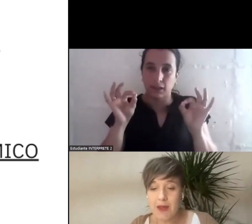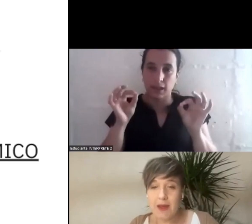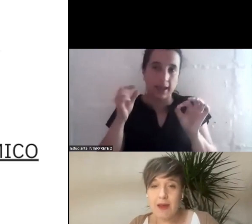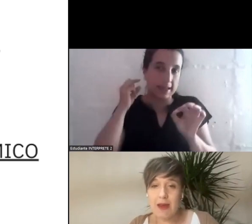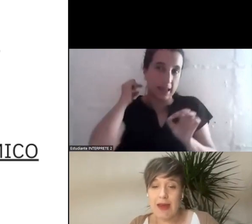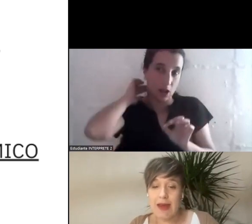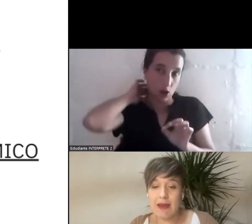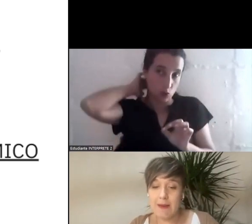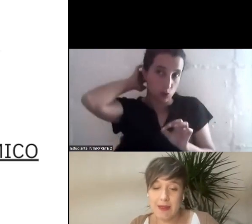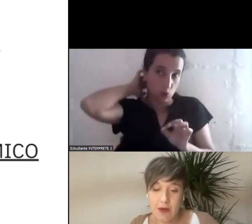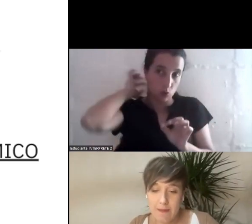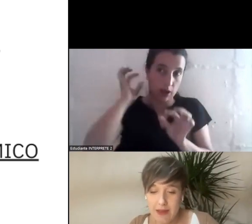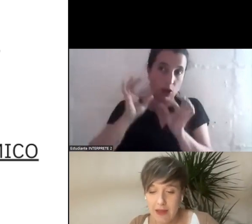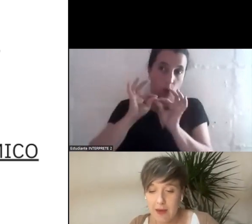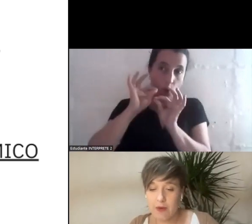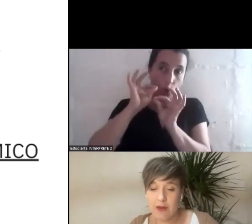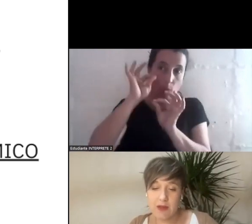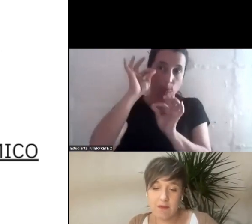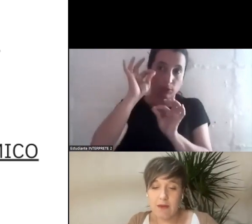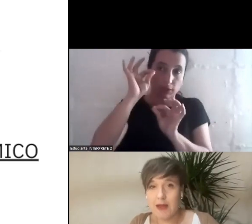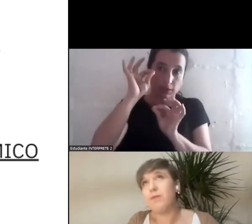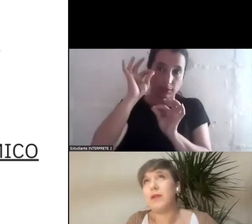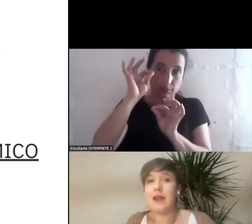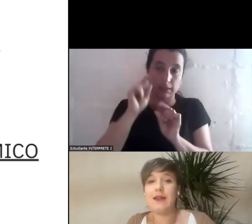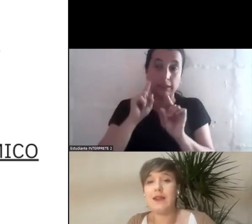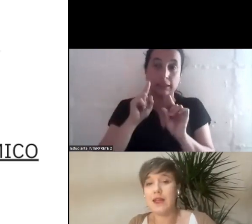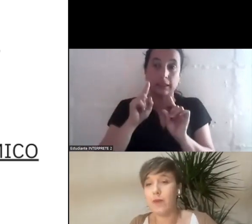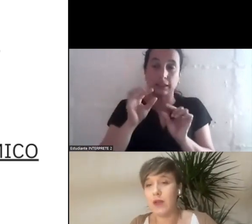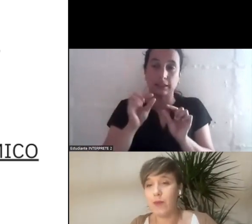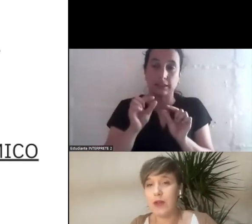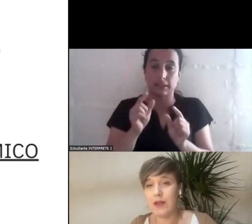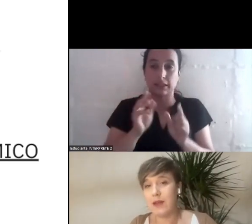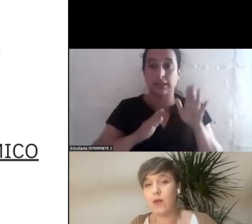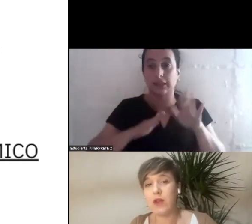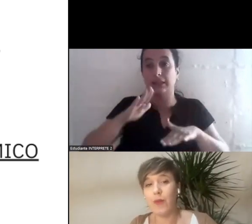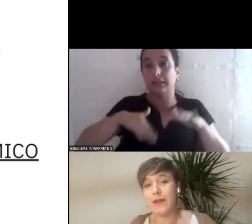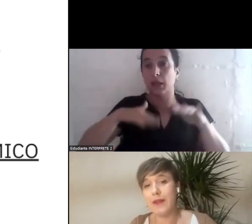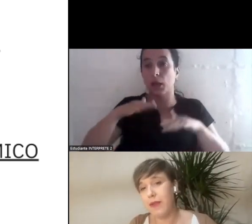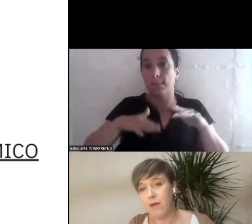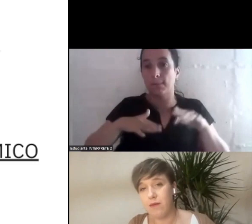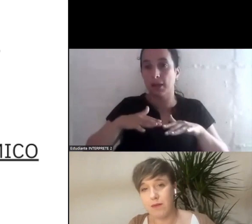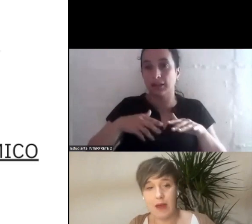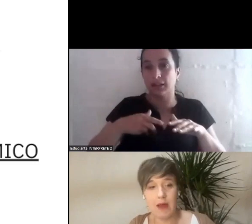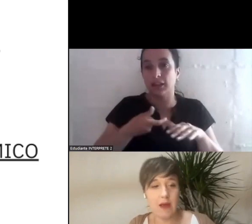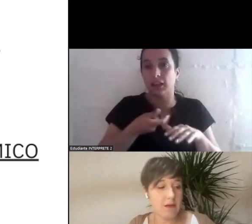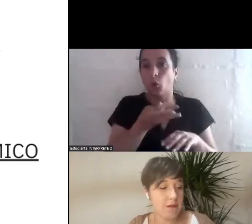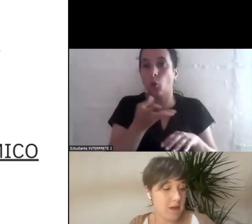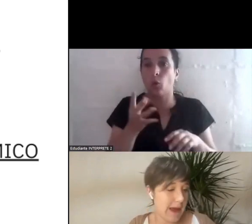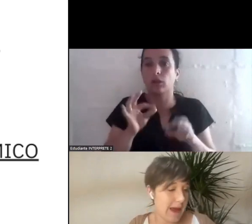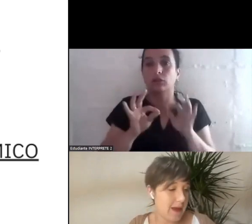bebé. Y dependiendo de la medida, pues se ve si puede existir algún tipo de alteración